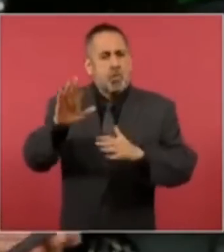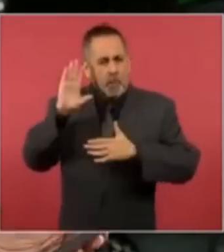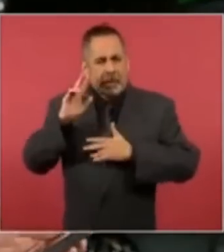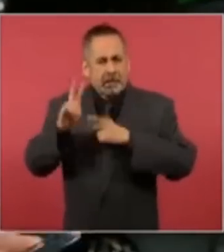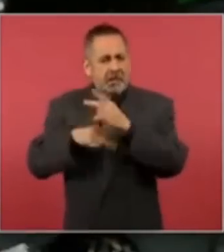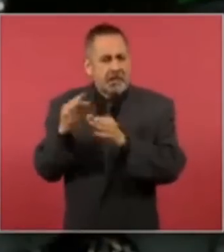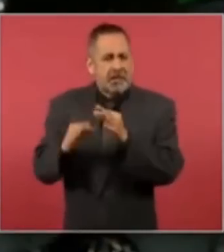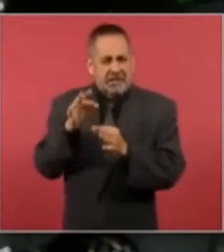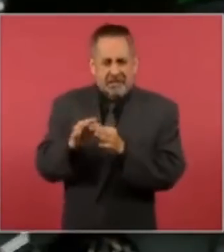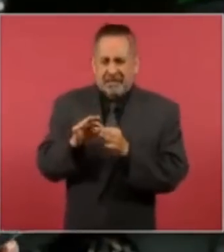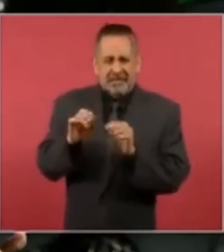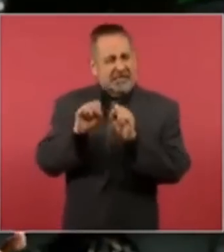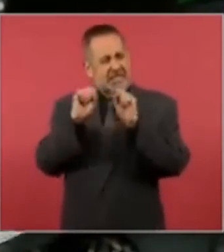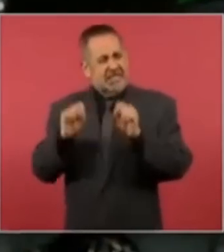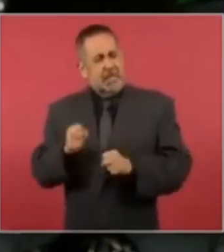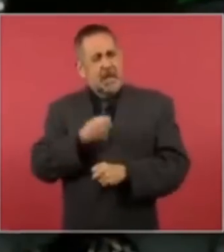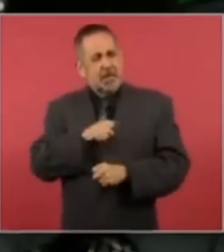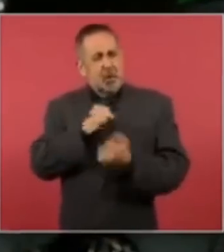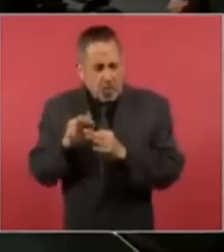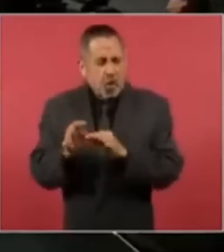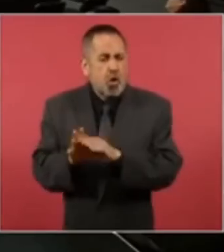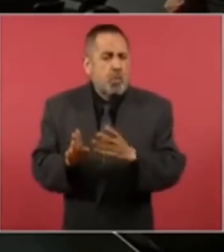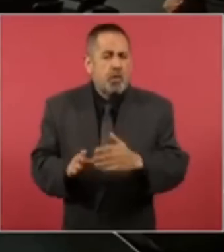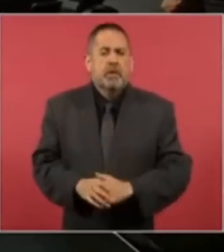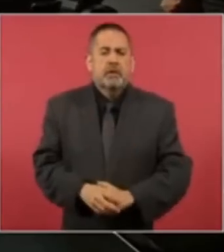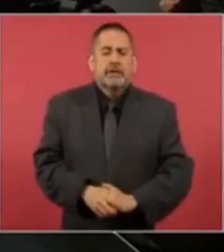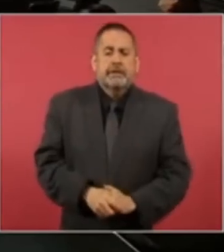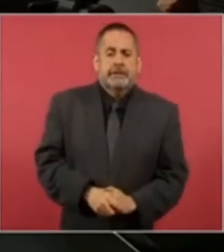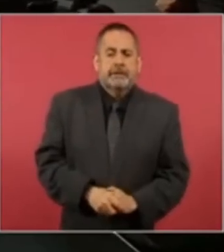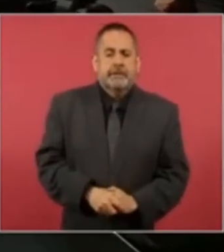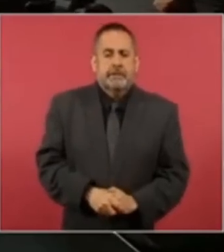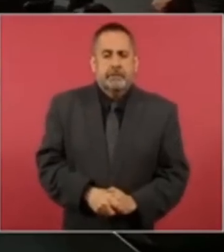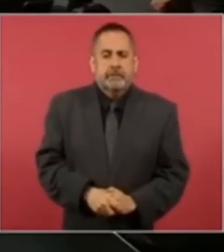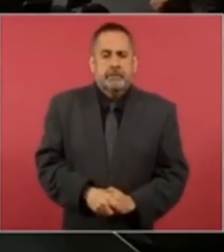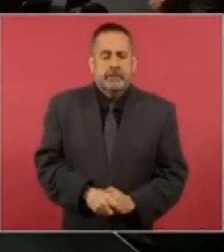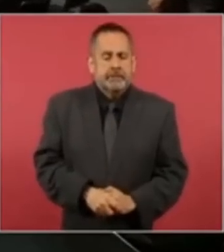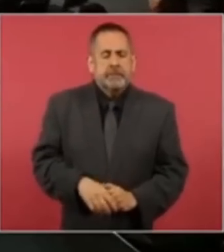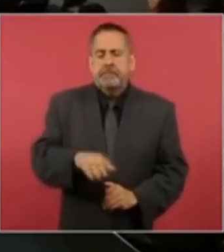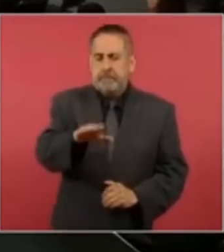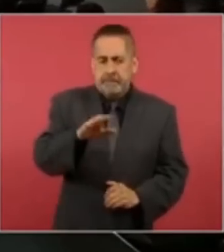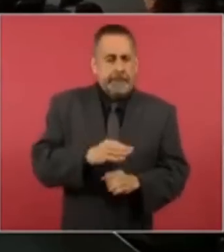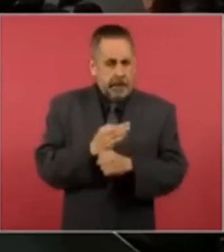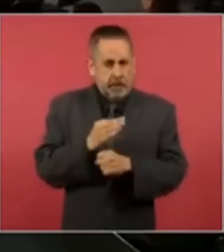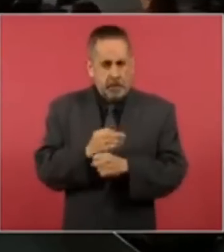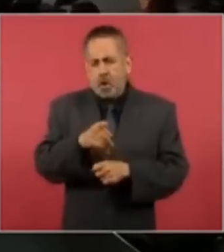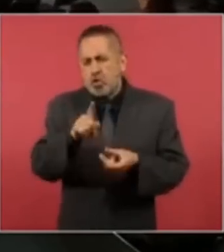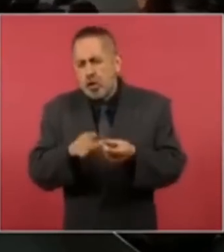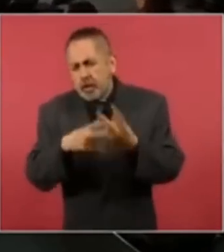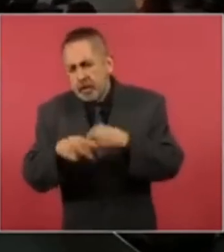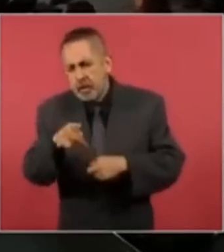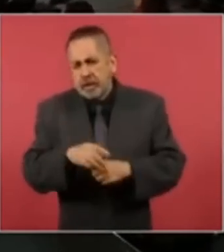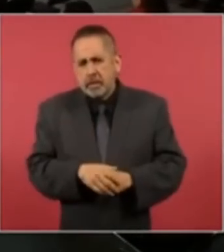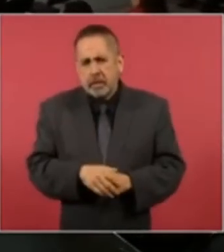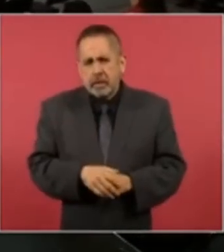promesa del sistema de salud como Dinamarca. Gracias. No, mire, vamos avanzando mucho. ¿De qué medio es usted?